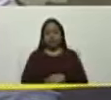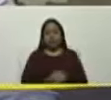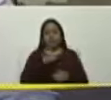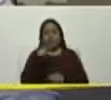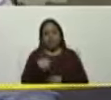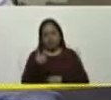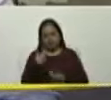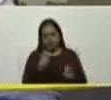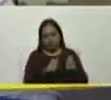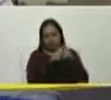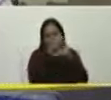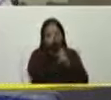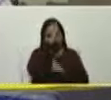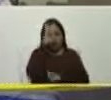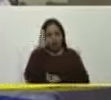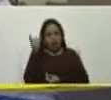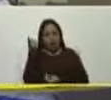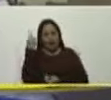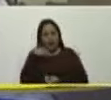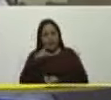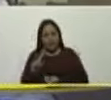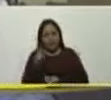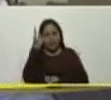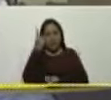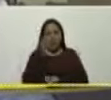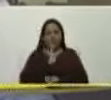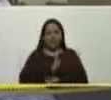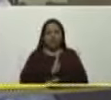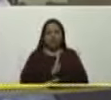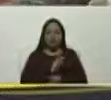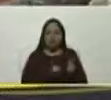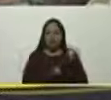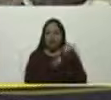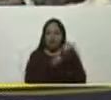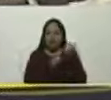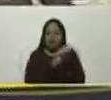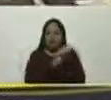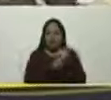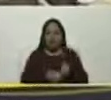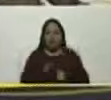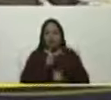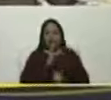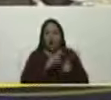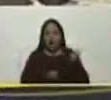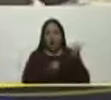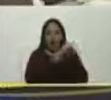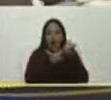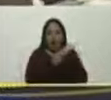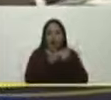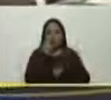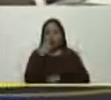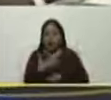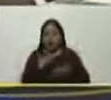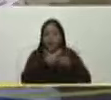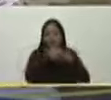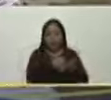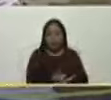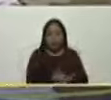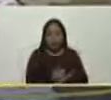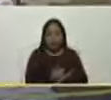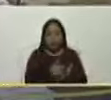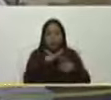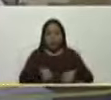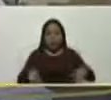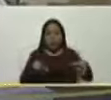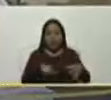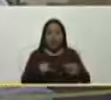Diosdado. Ayer se dio un primer bono solidario. Los bonos solidarios funcionaron muy bien en Tobar,